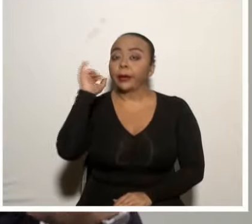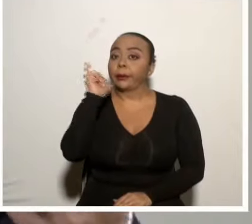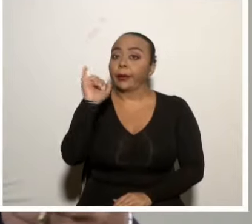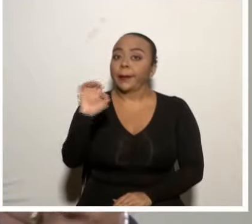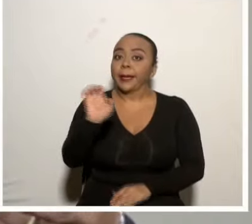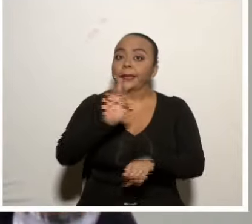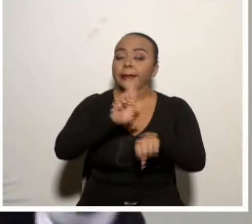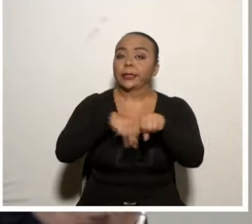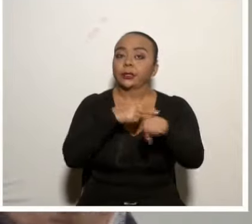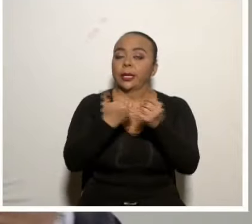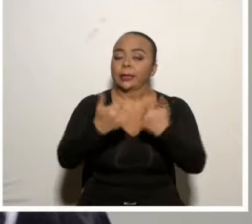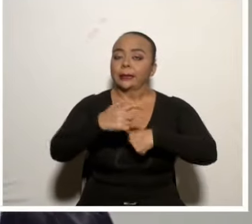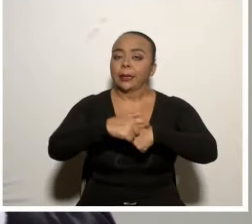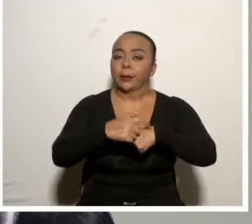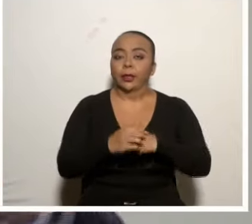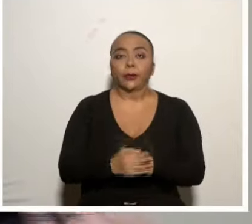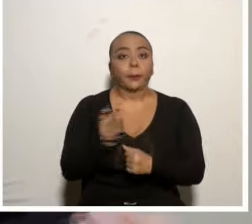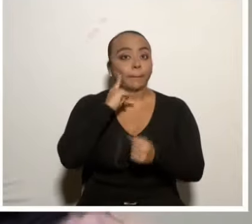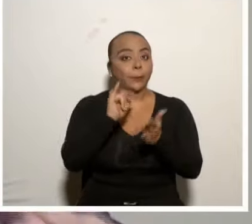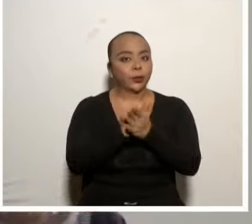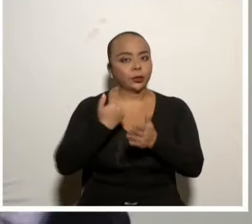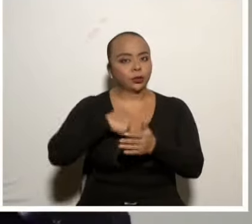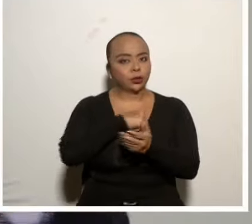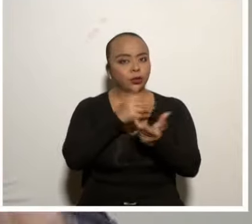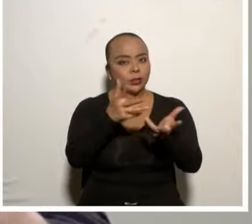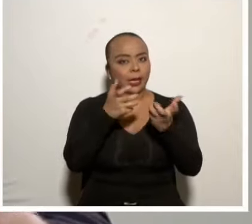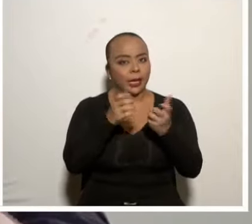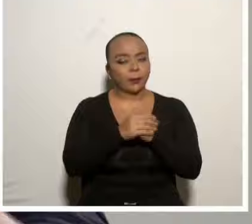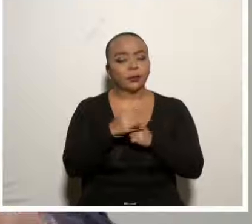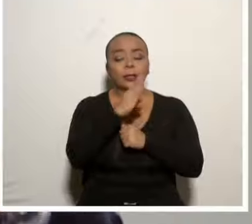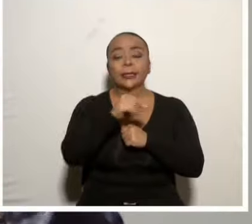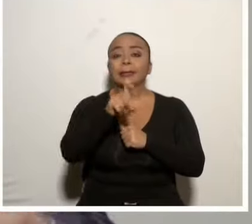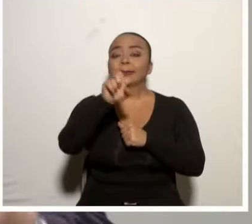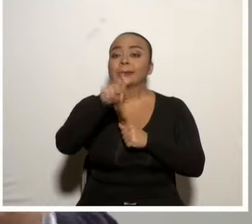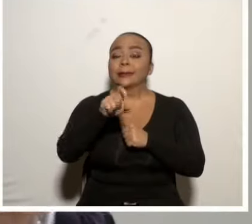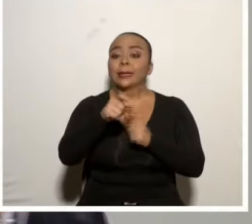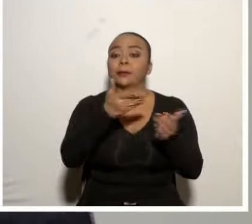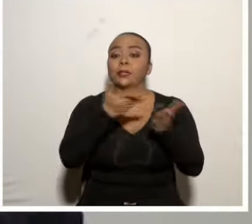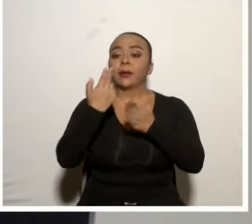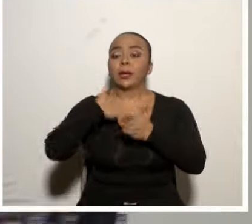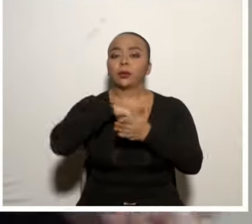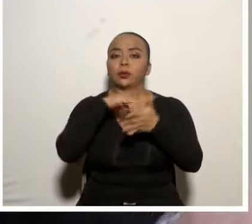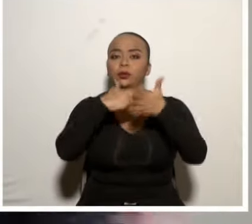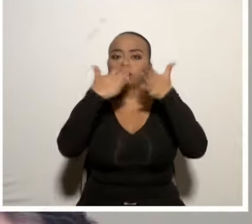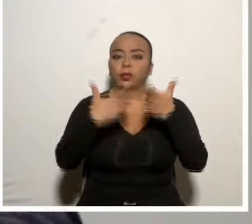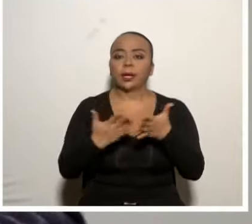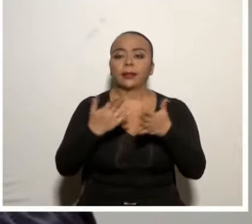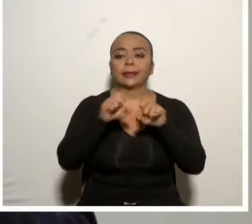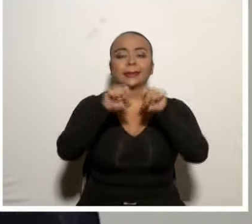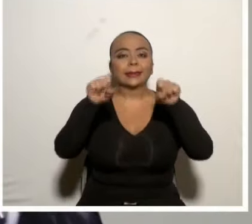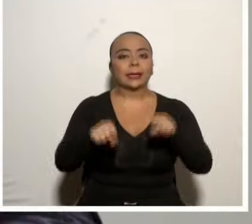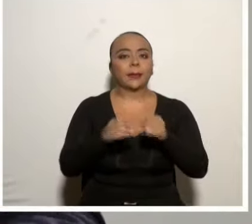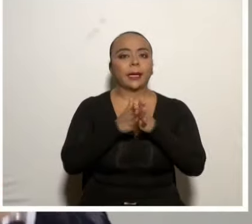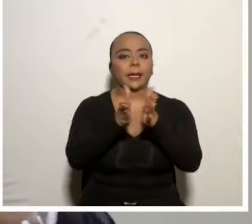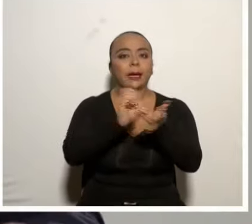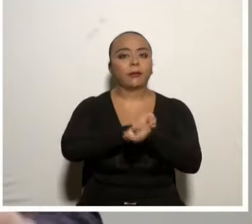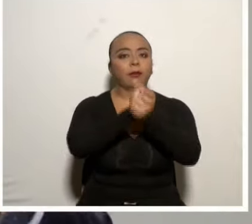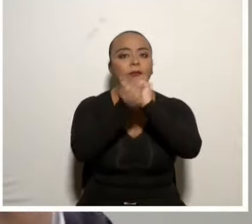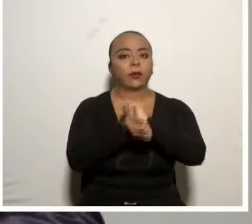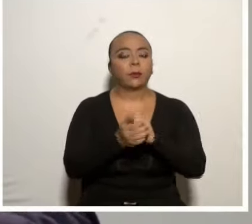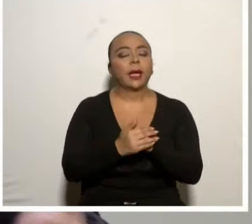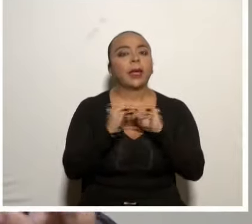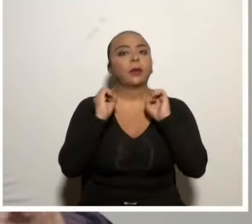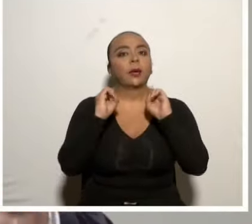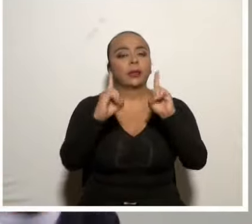nacional en este momento. Y por eso es que queremos llevar y necesitamos llevar a nuestros estudiantes, a nuestro sistema en general, a una